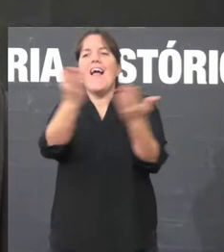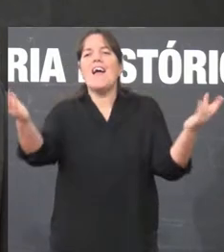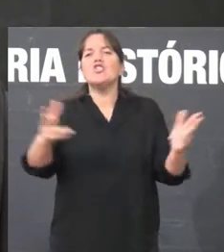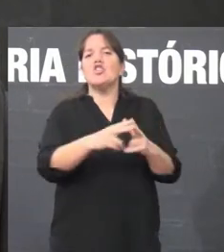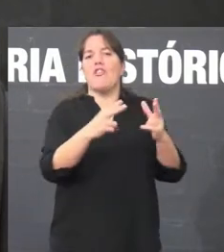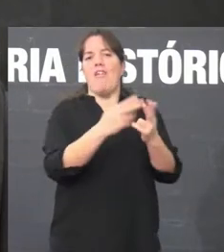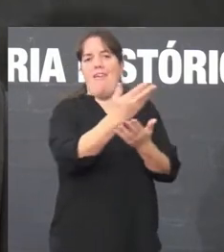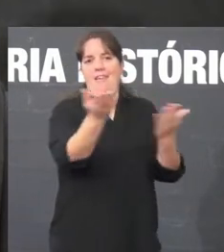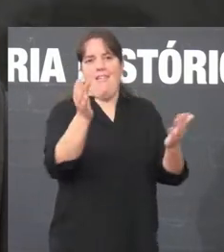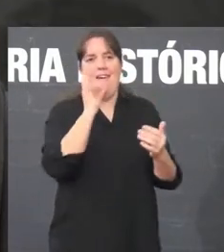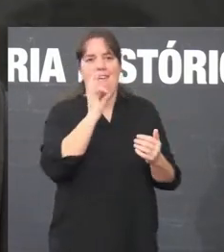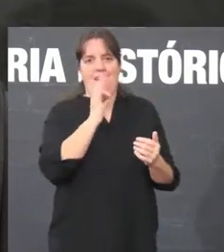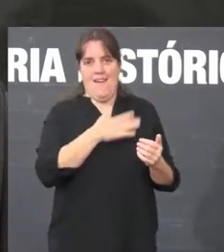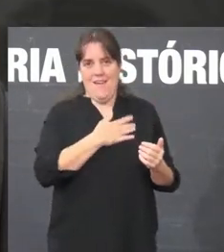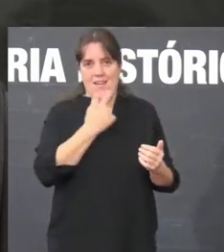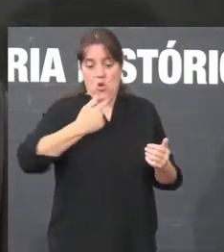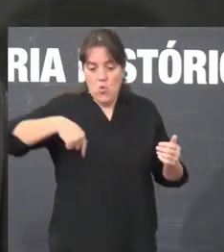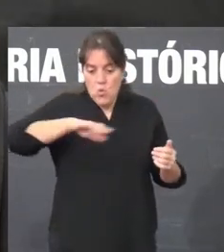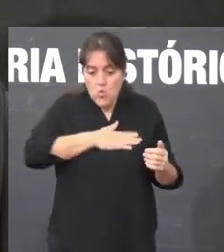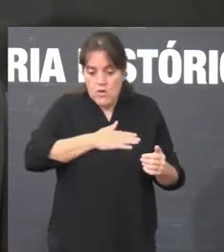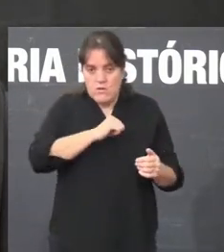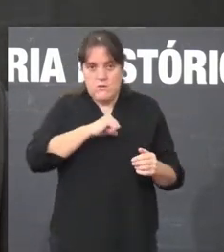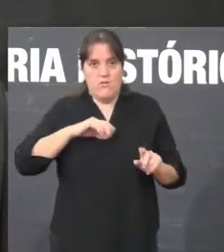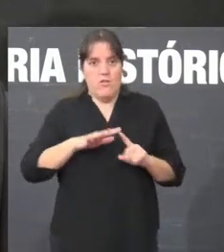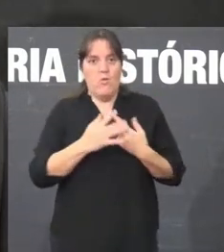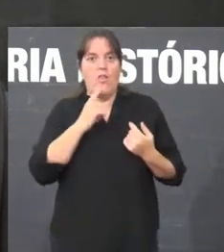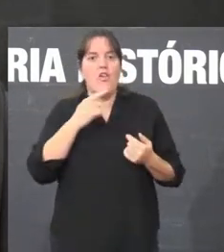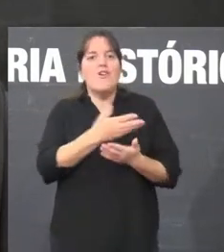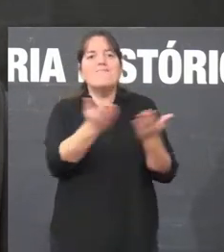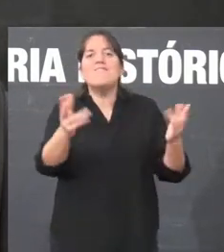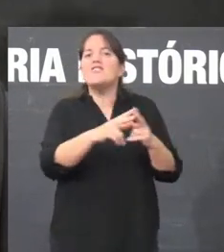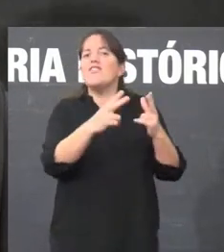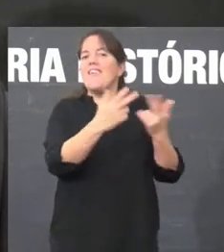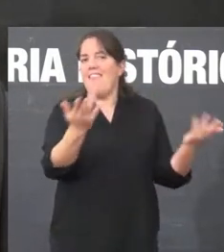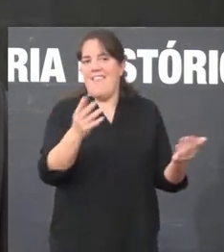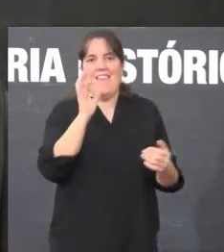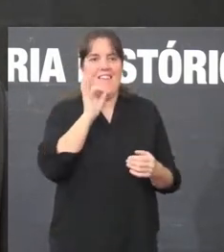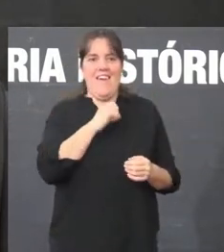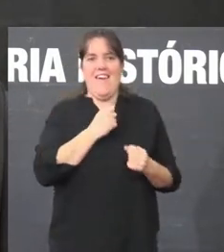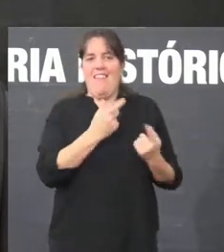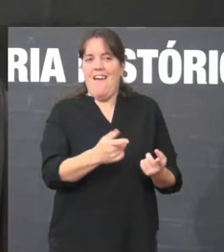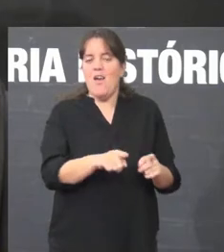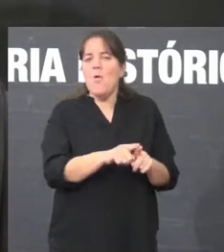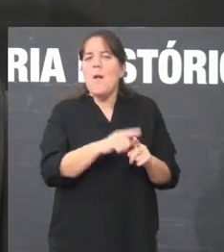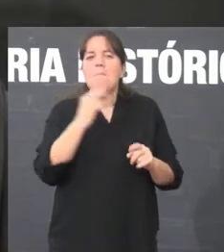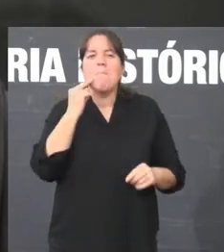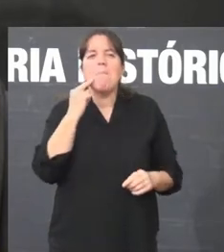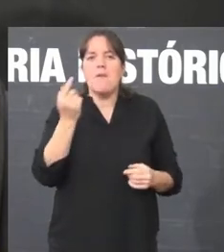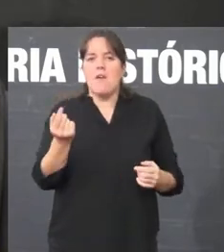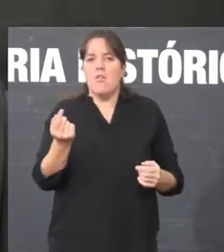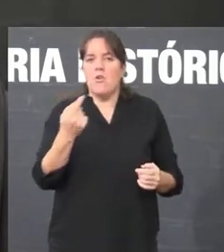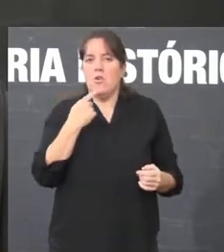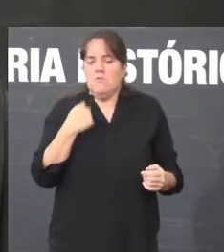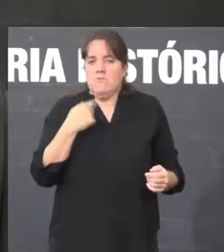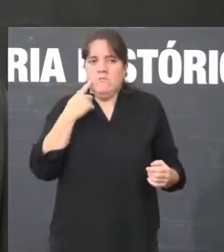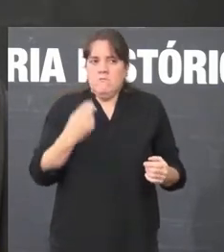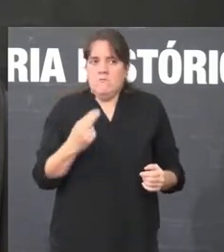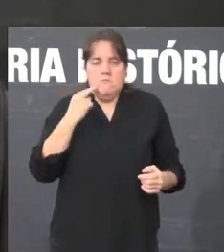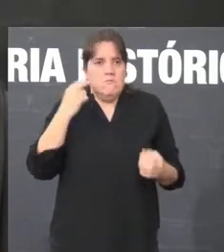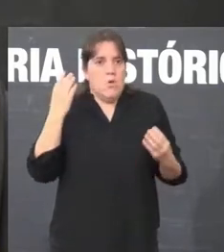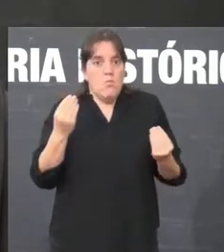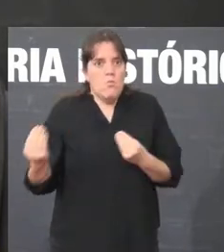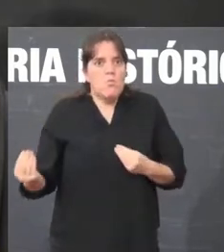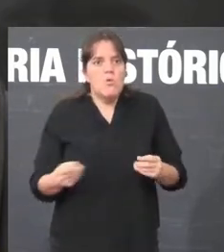no noso caso na sociedade galega. E a través dese medo, usar ese medo e ese terror a poder sentir algún tipo